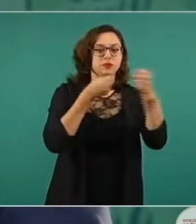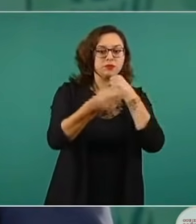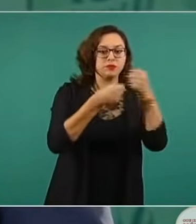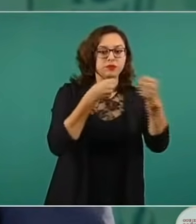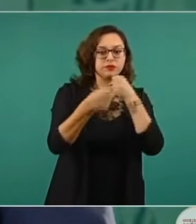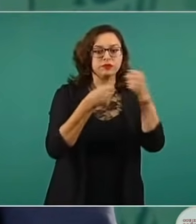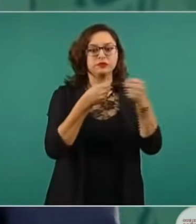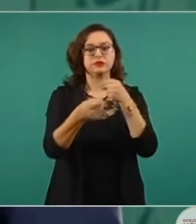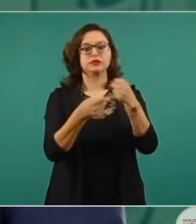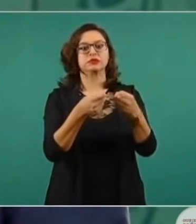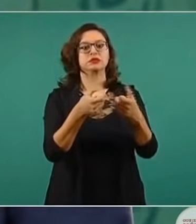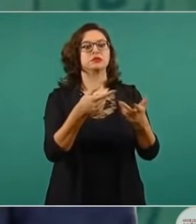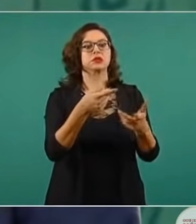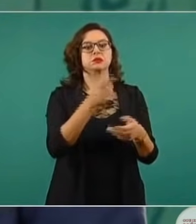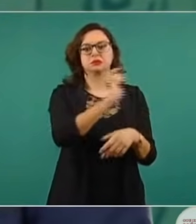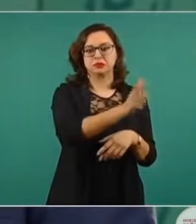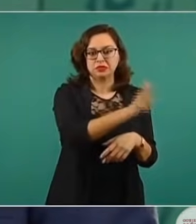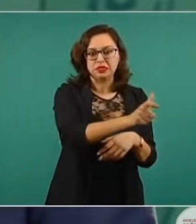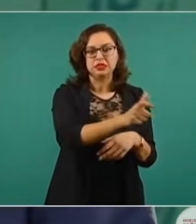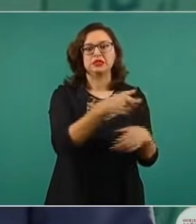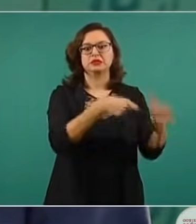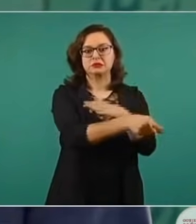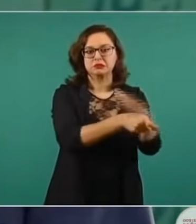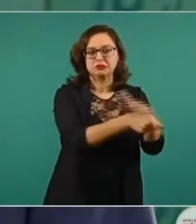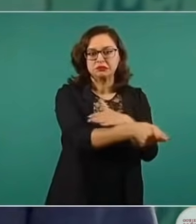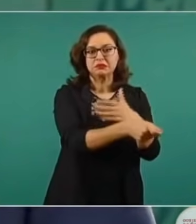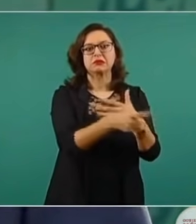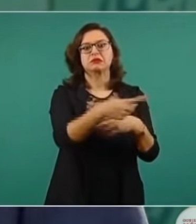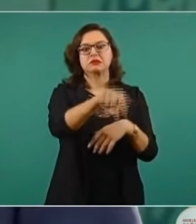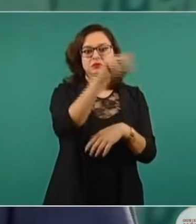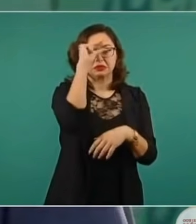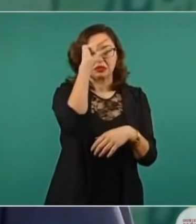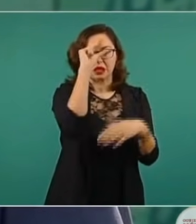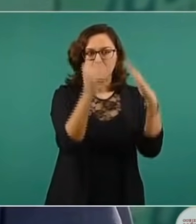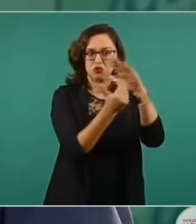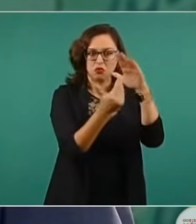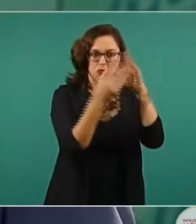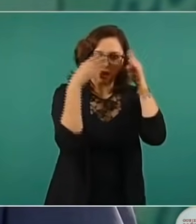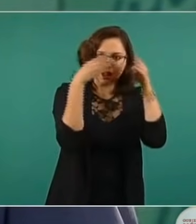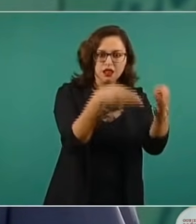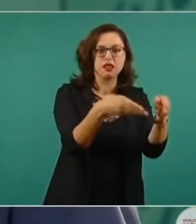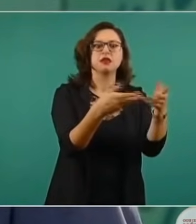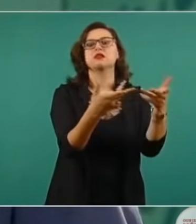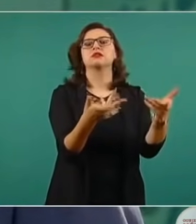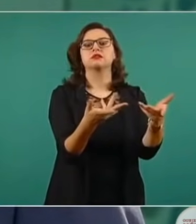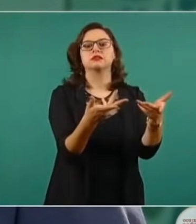periodistas vendidos o alquilados, intelectuales orgánicos,